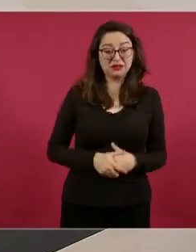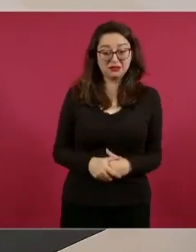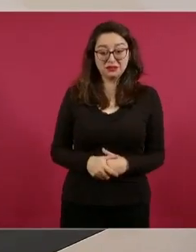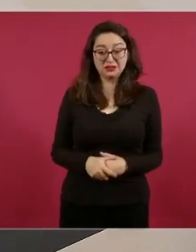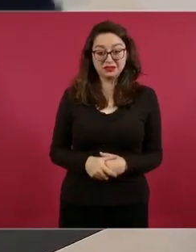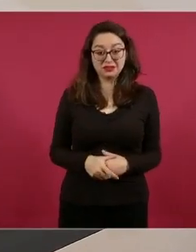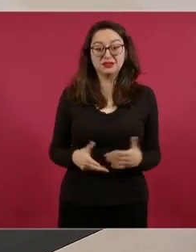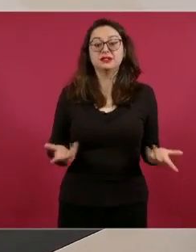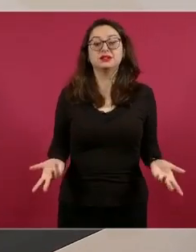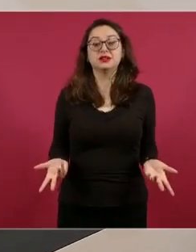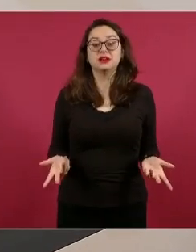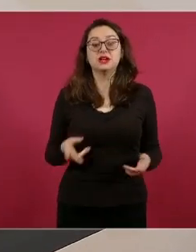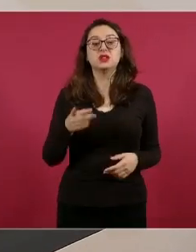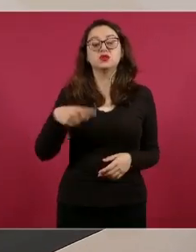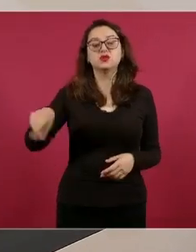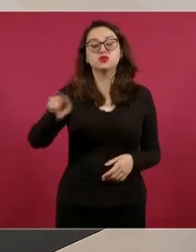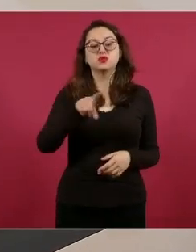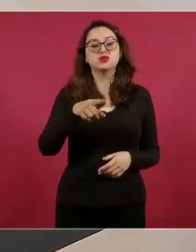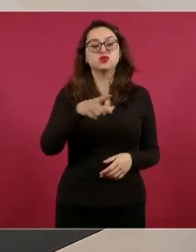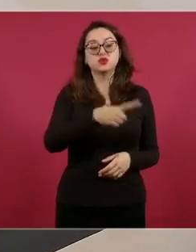Todo un desarrollo inmobiliario.